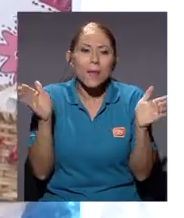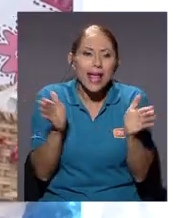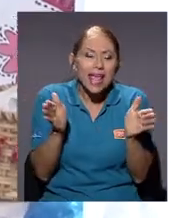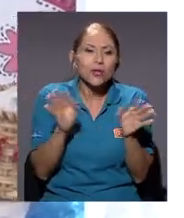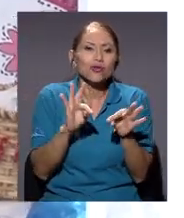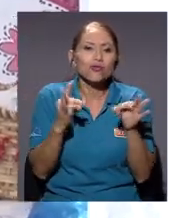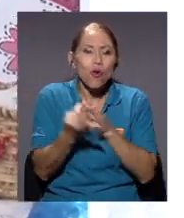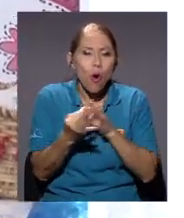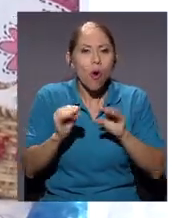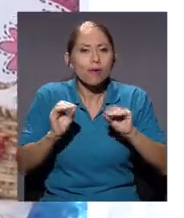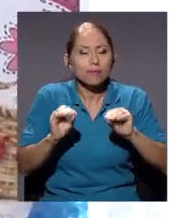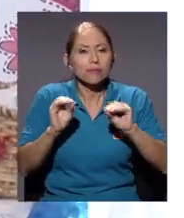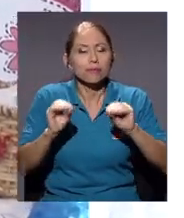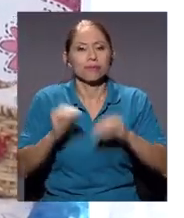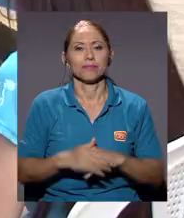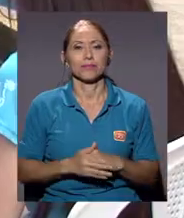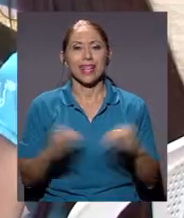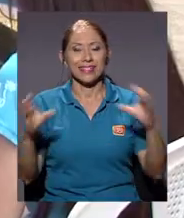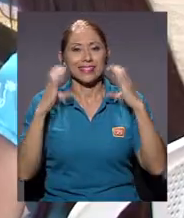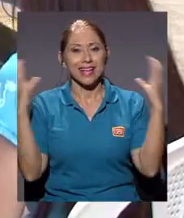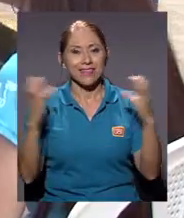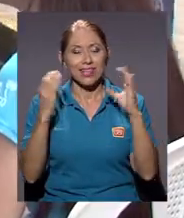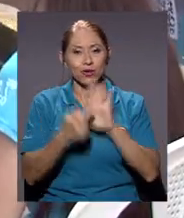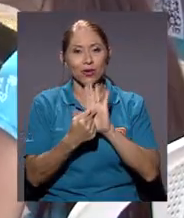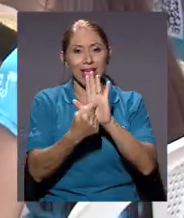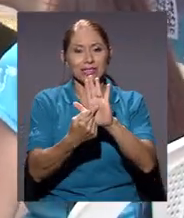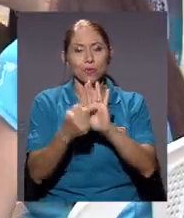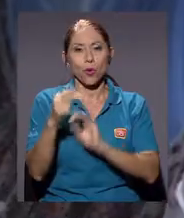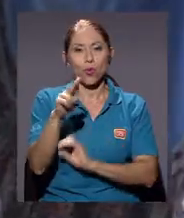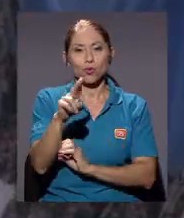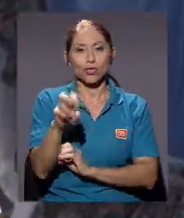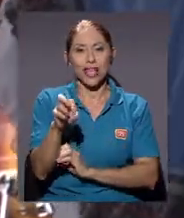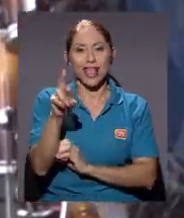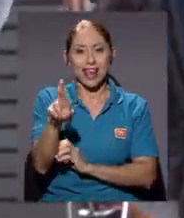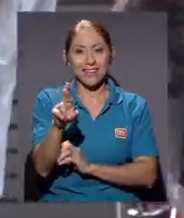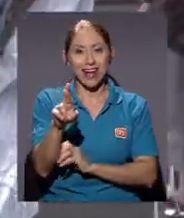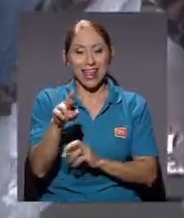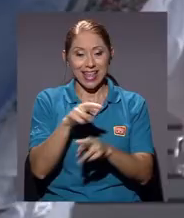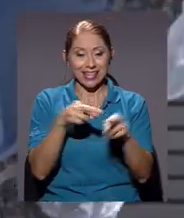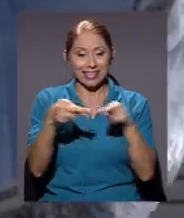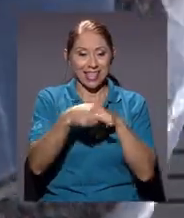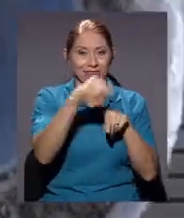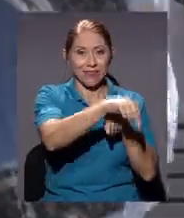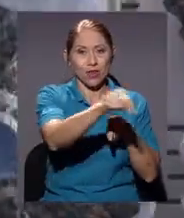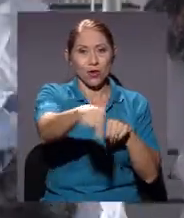módulos que se dan. La celebración de la Expo UCR en cada una de las sedes